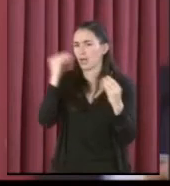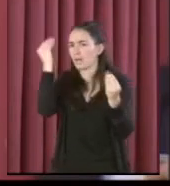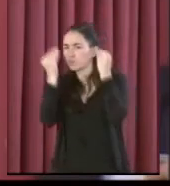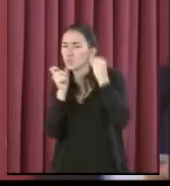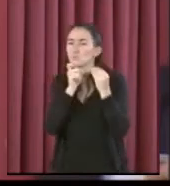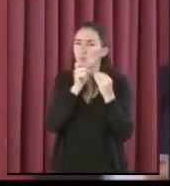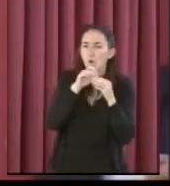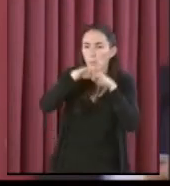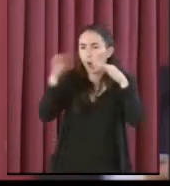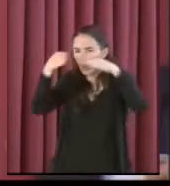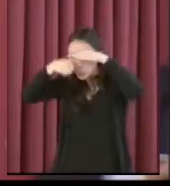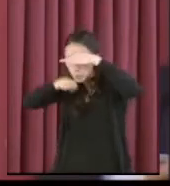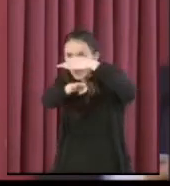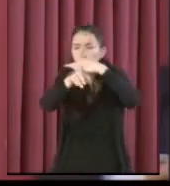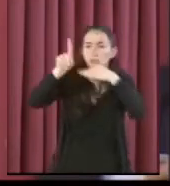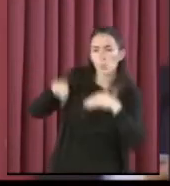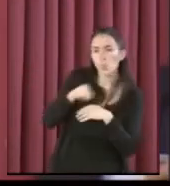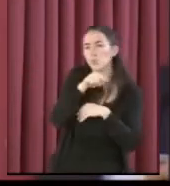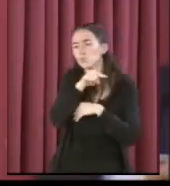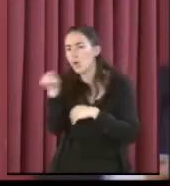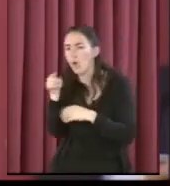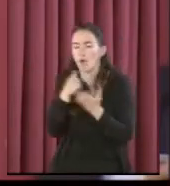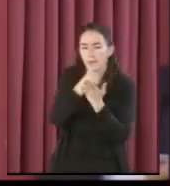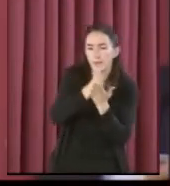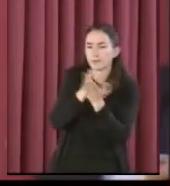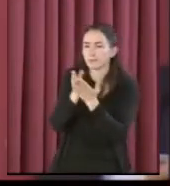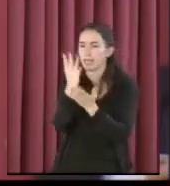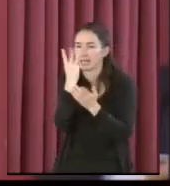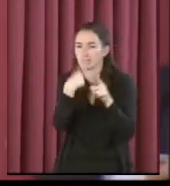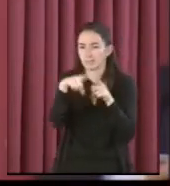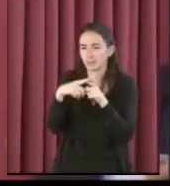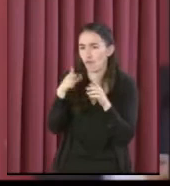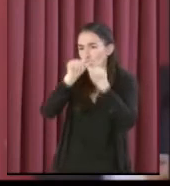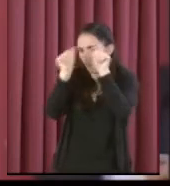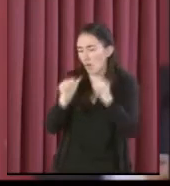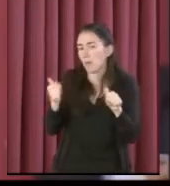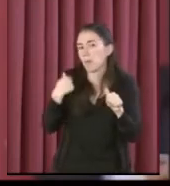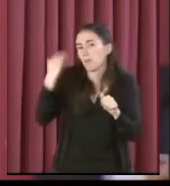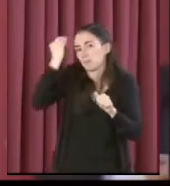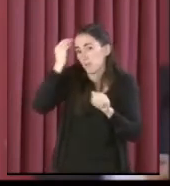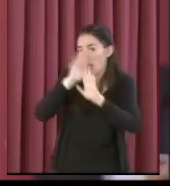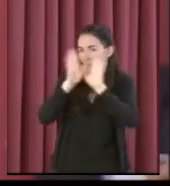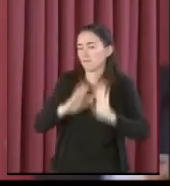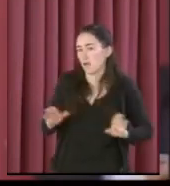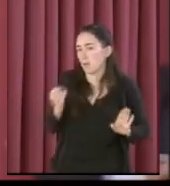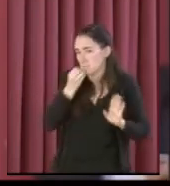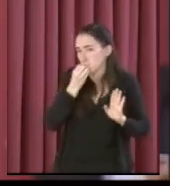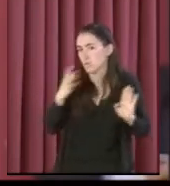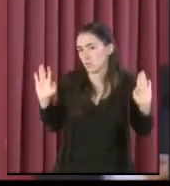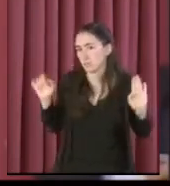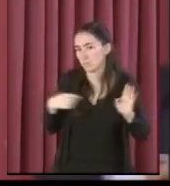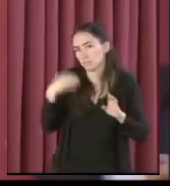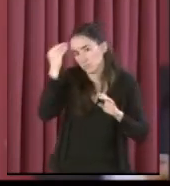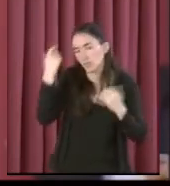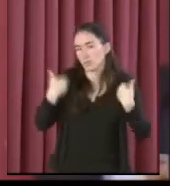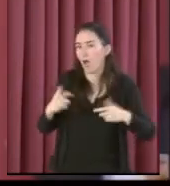el que de forma sosegada se analizaron diferentes alternativas. Creo que lo hemos hecho bien. Creo que hemos hecho bien lo que hemos